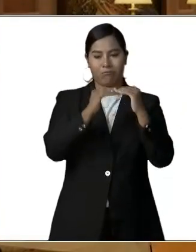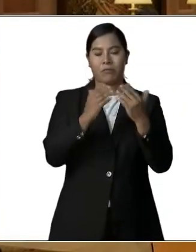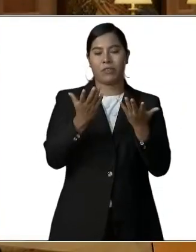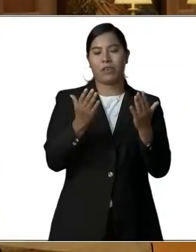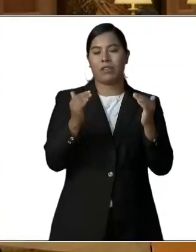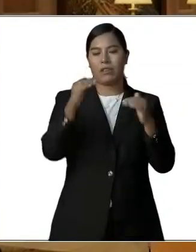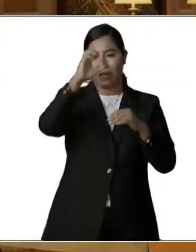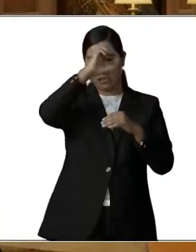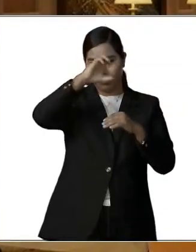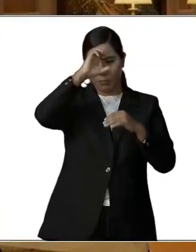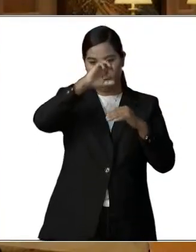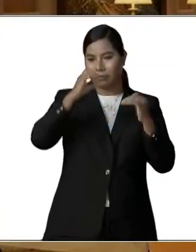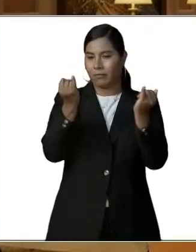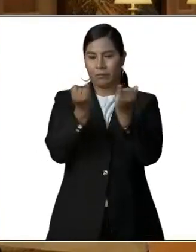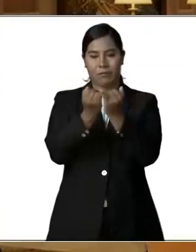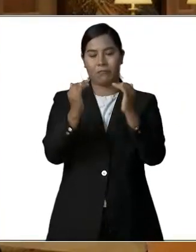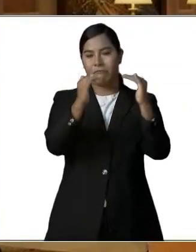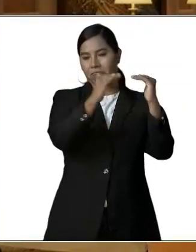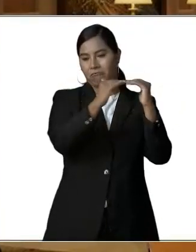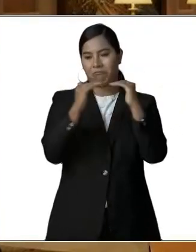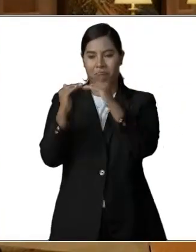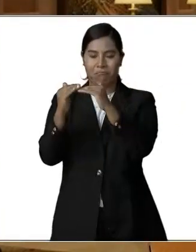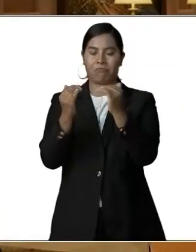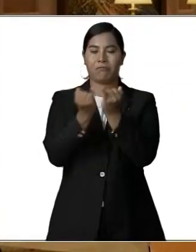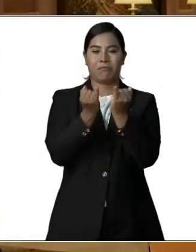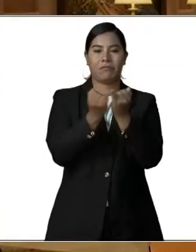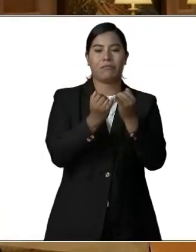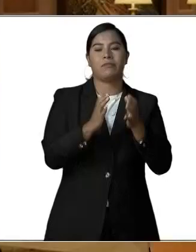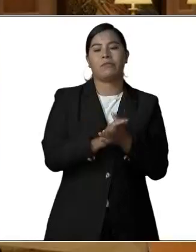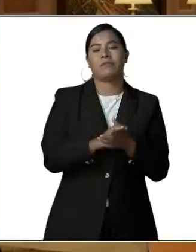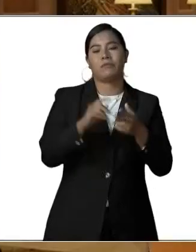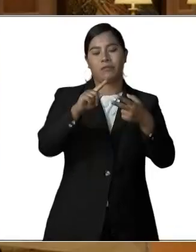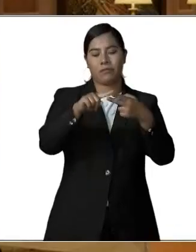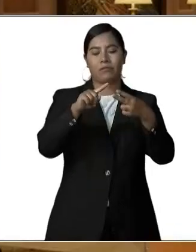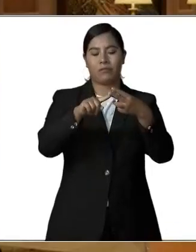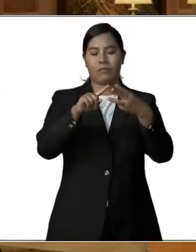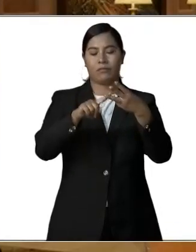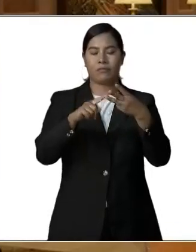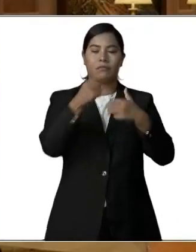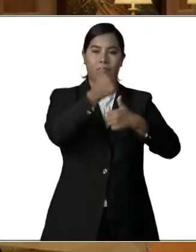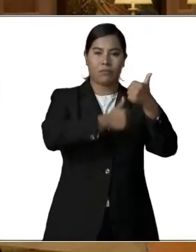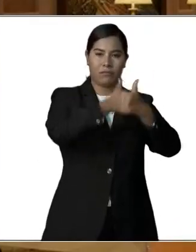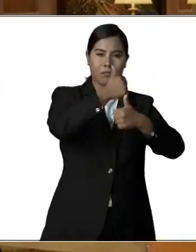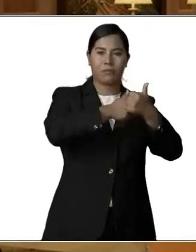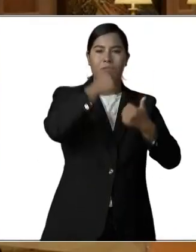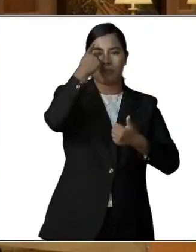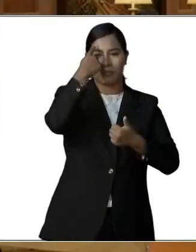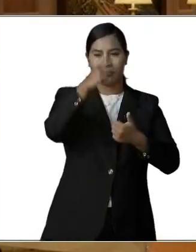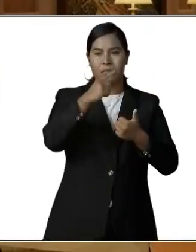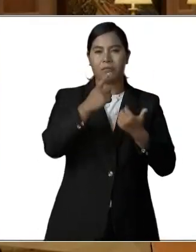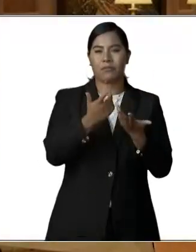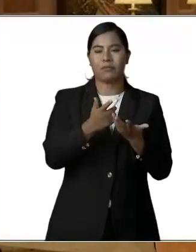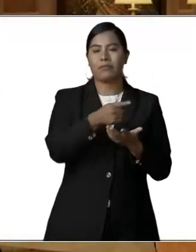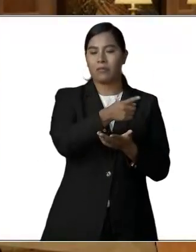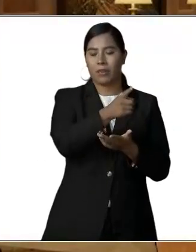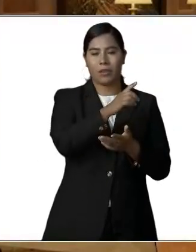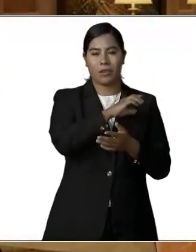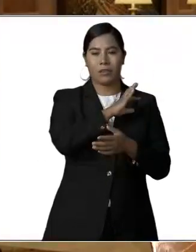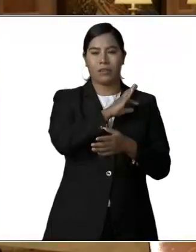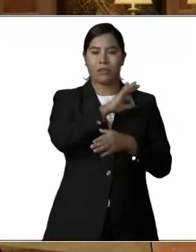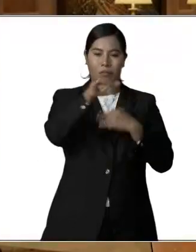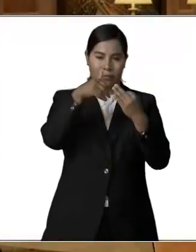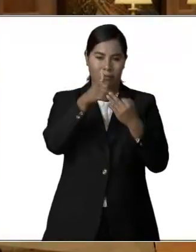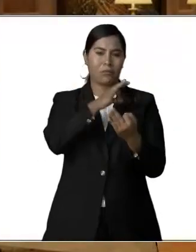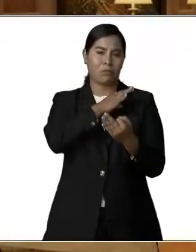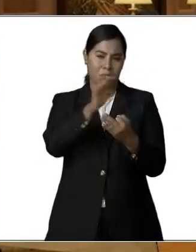en ese nivel y se marcan esas categorías que están ahí ofertadas precisamente para ir consolidando. Tú decías, en el primer concurso, pues